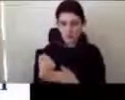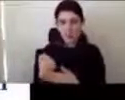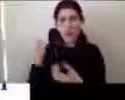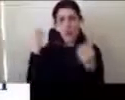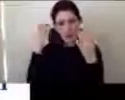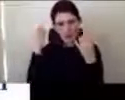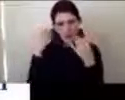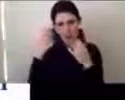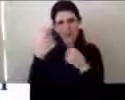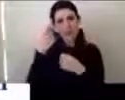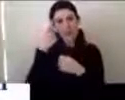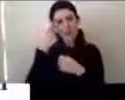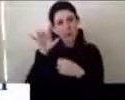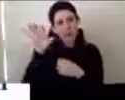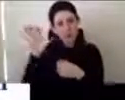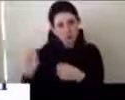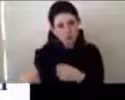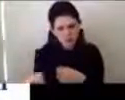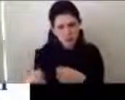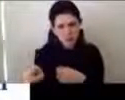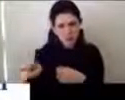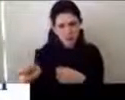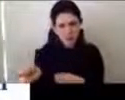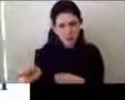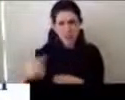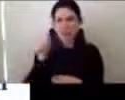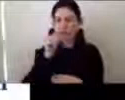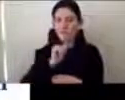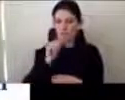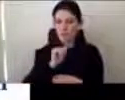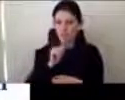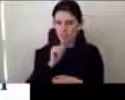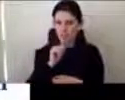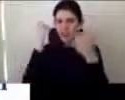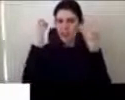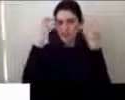de que ellos también tienen que aprender a colaborar.